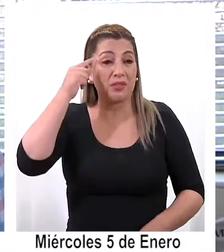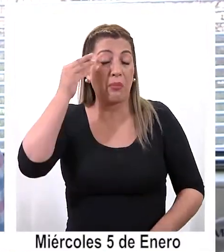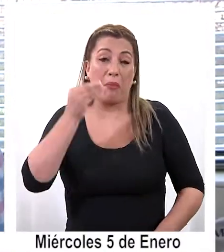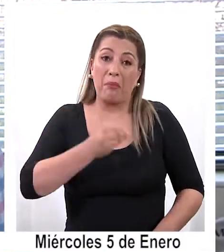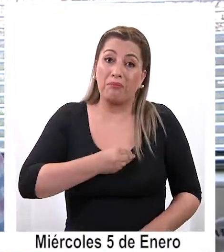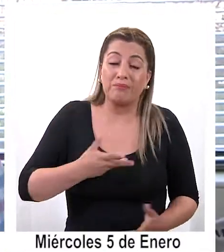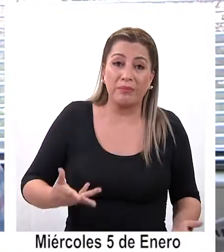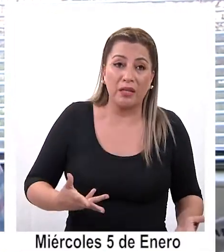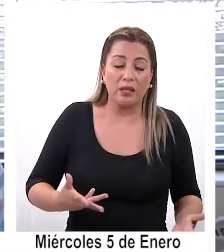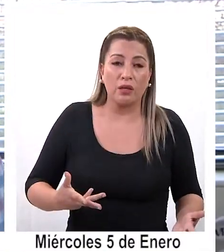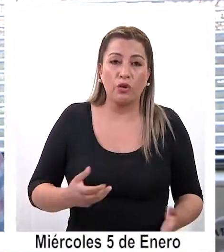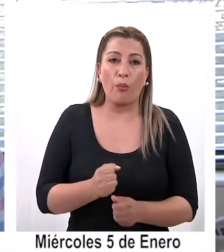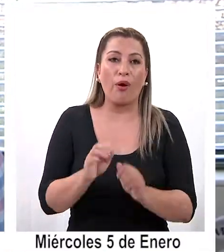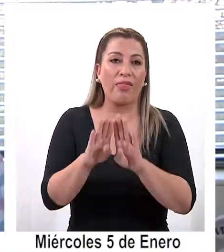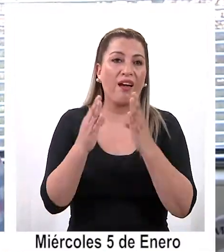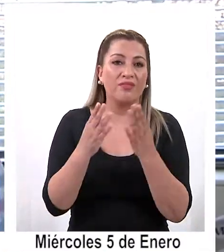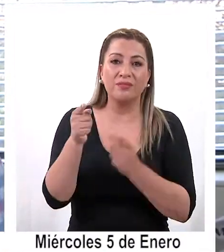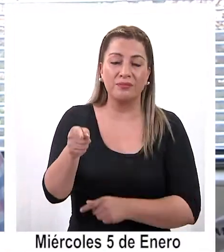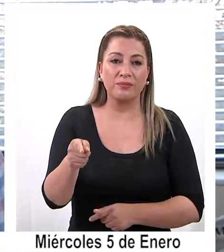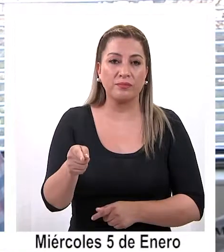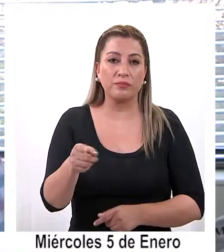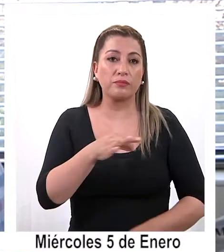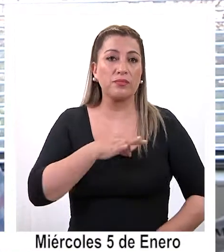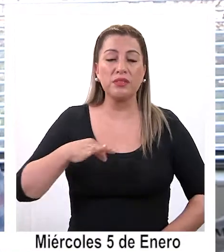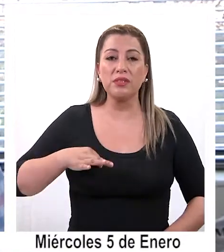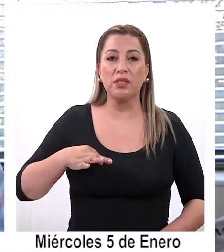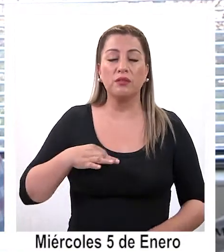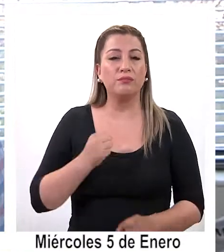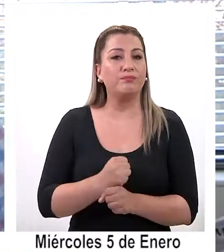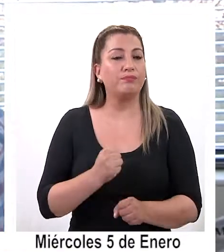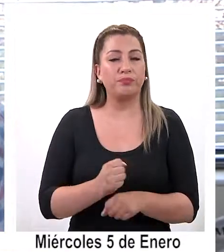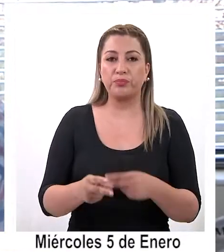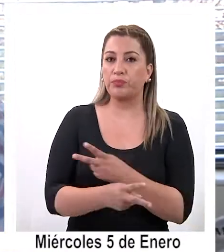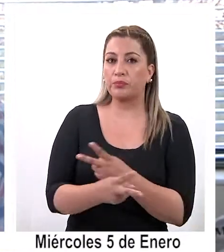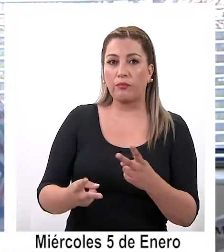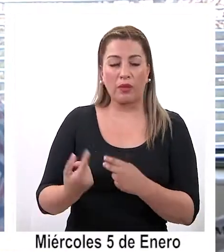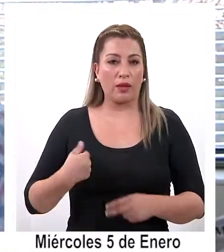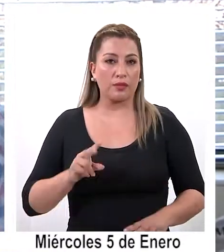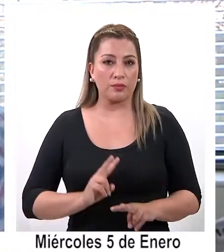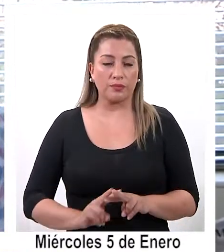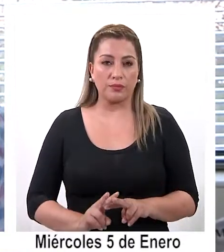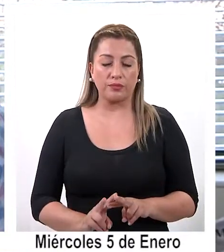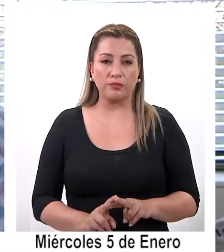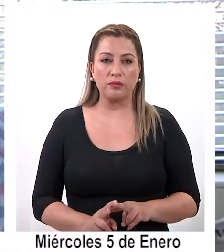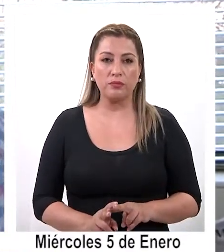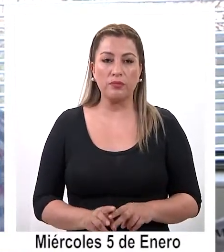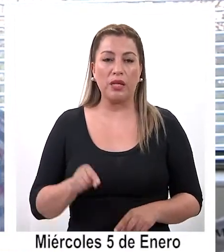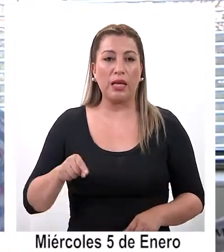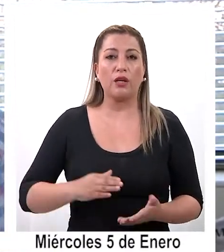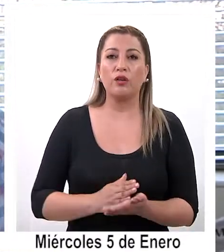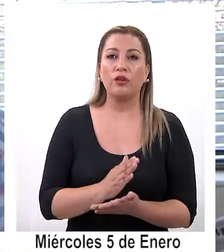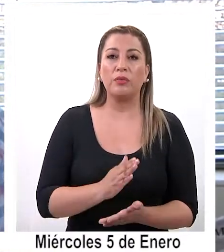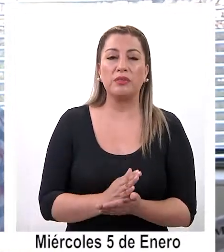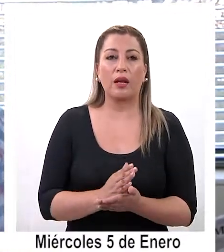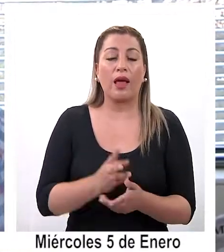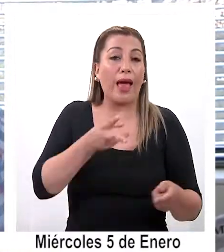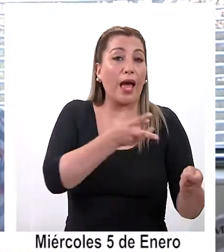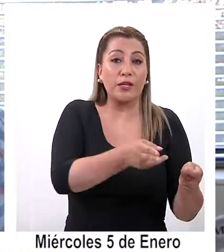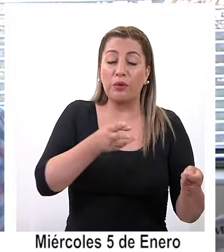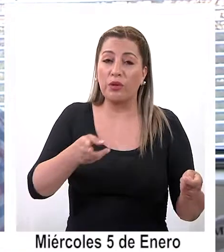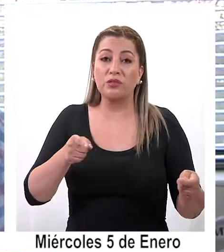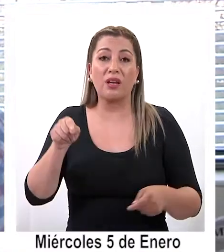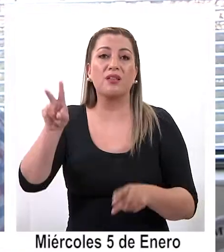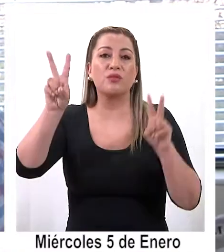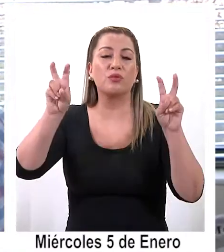Pero no es asunto del Ministerio de Obras Públicas tampoco haber propiciado su inauguración,